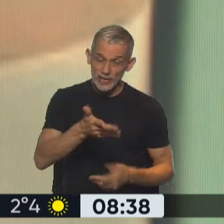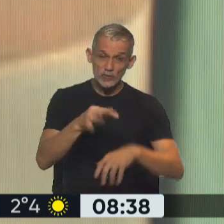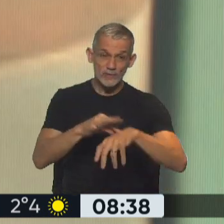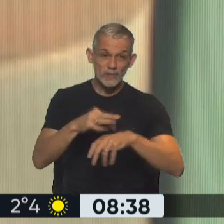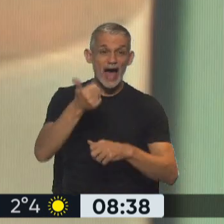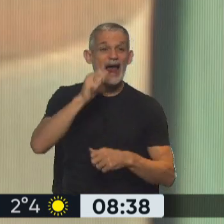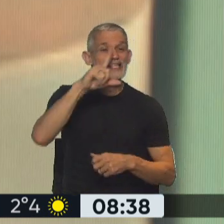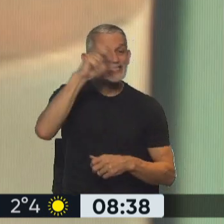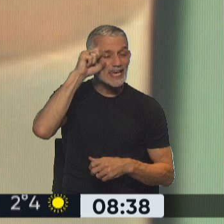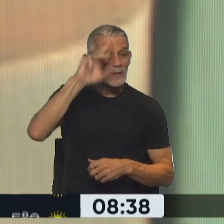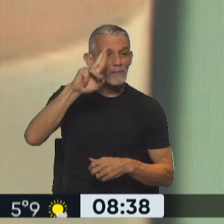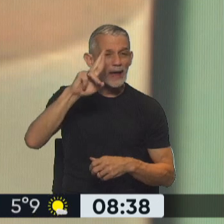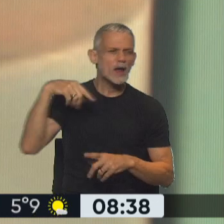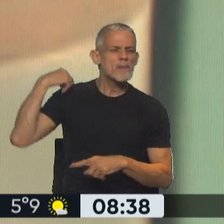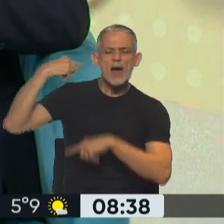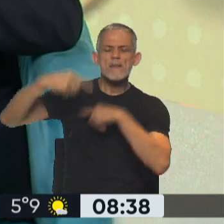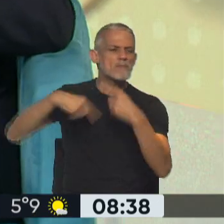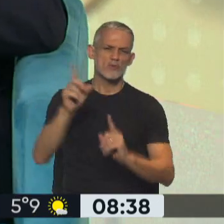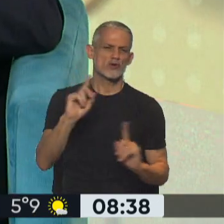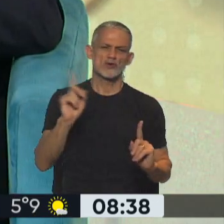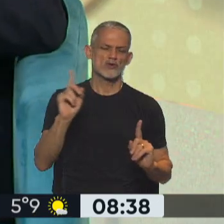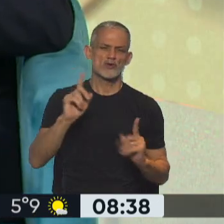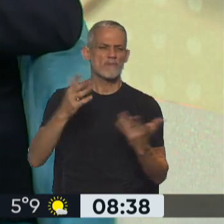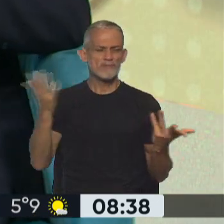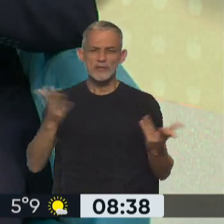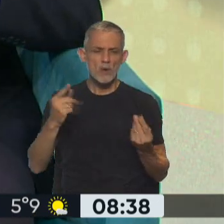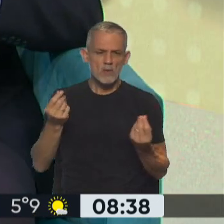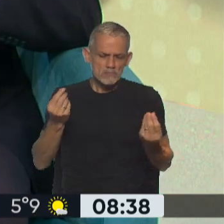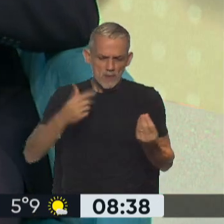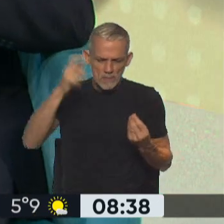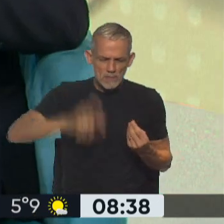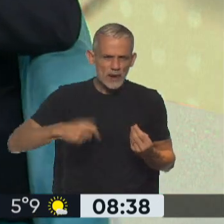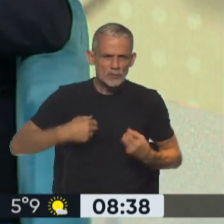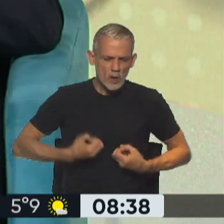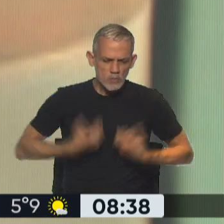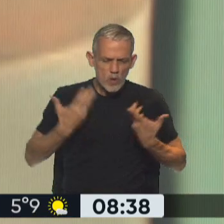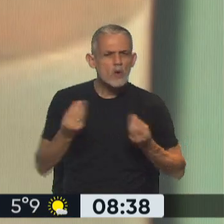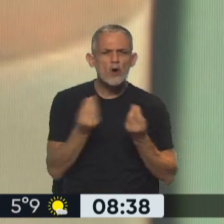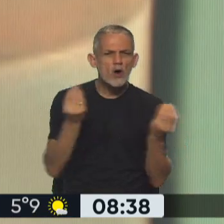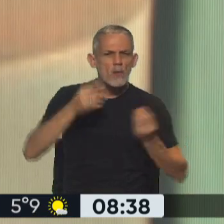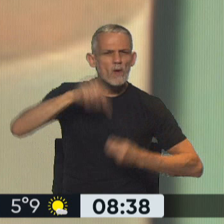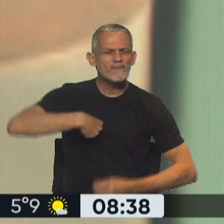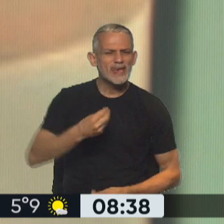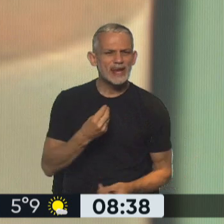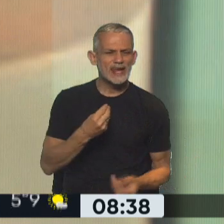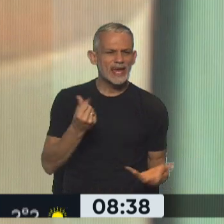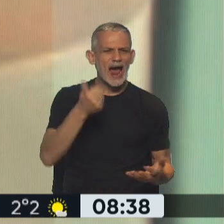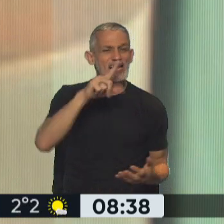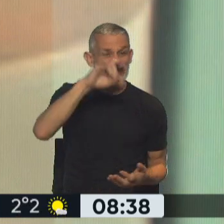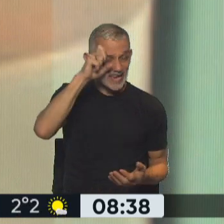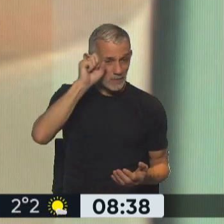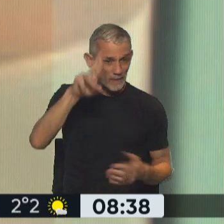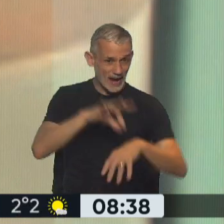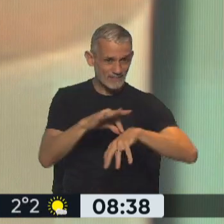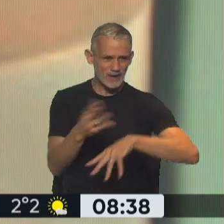el Alzheimer no es una enfermedad hereditaria. ¿Y qué es lo que contribuye a que una persona lo desarrolle? En realidad, lo que sabemos hoy es que es